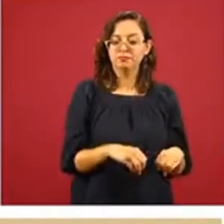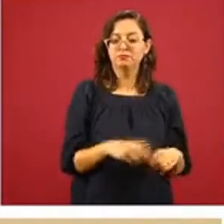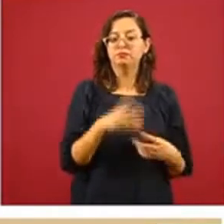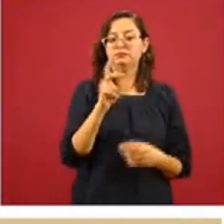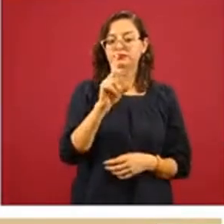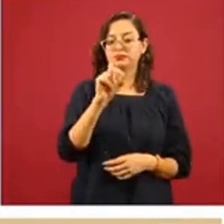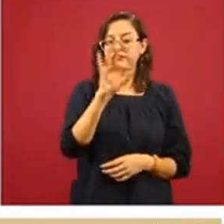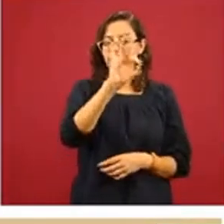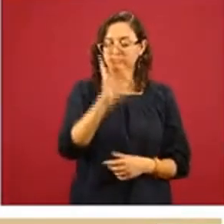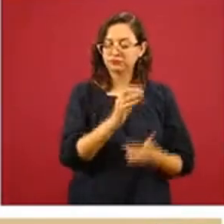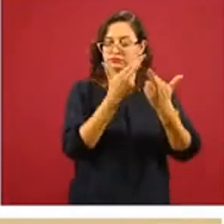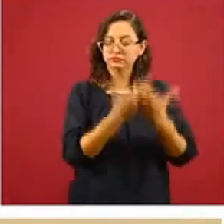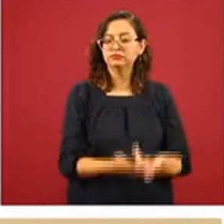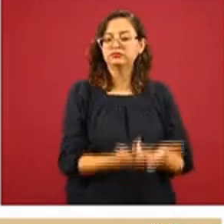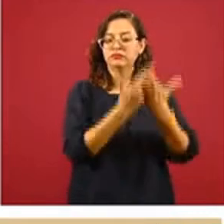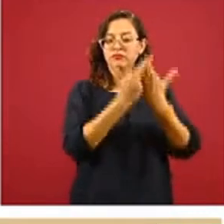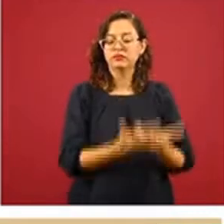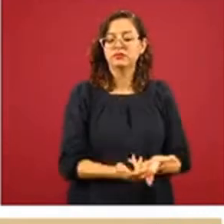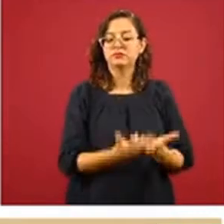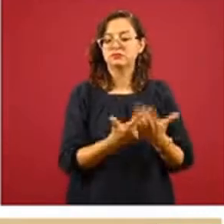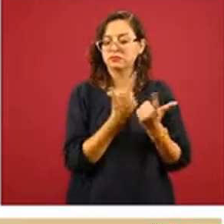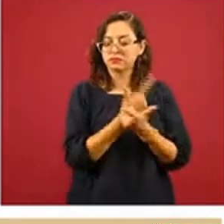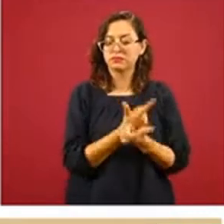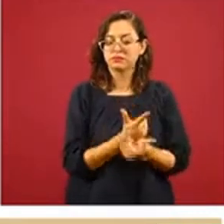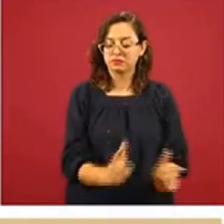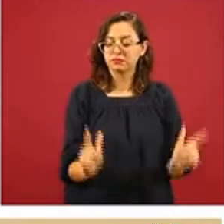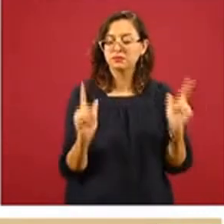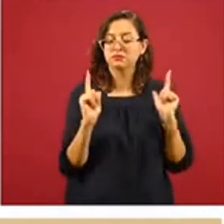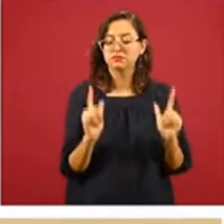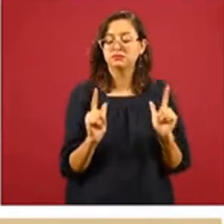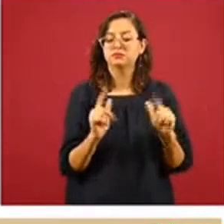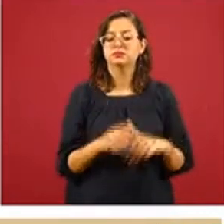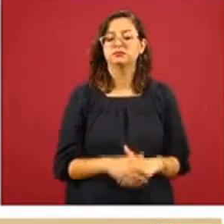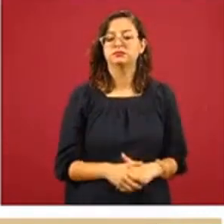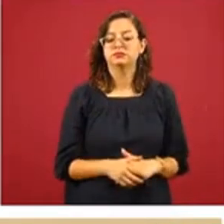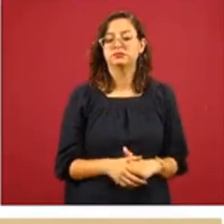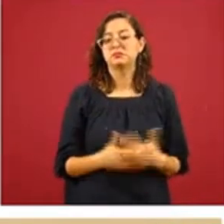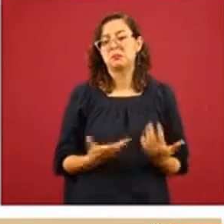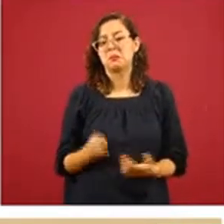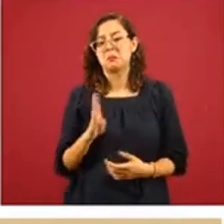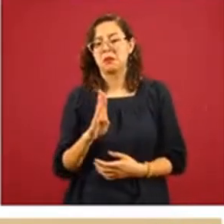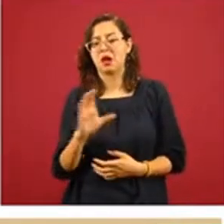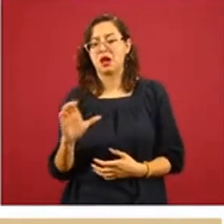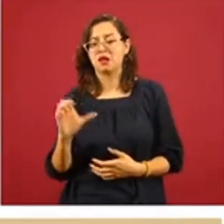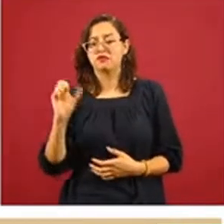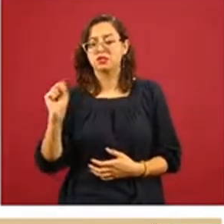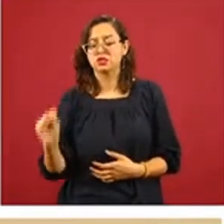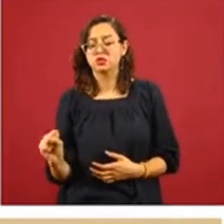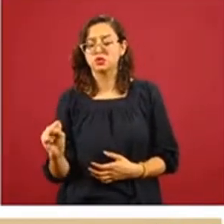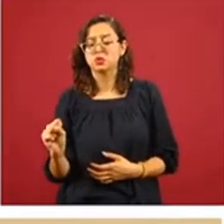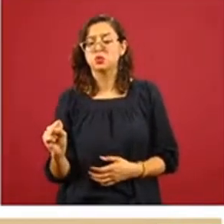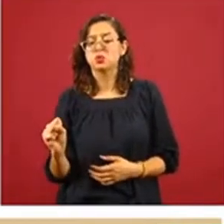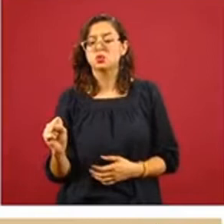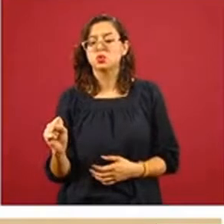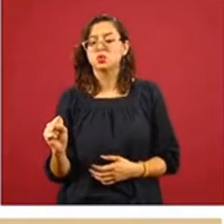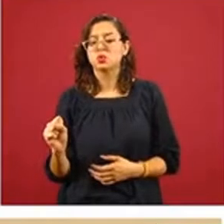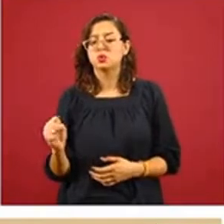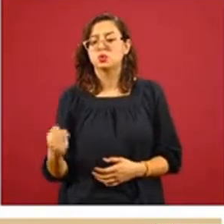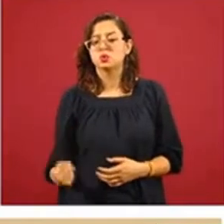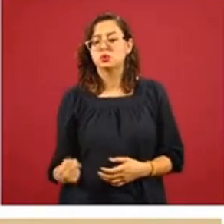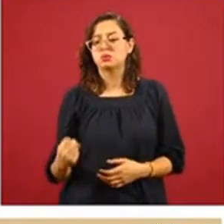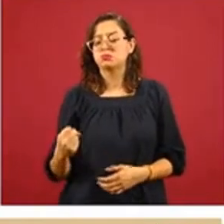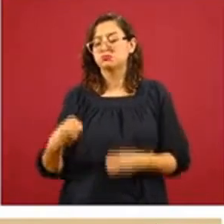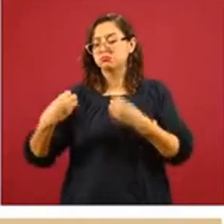un 30% de disponibilidad para este tipo de pacientes, hasta un Baja California Sur, que solamente tiene una ocupación